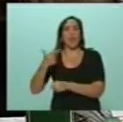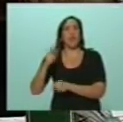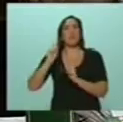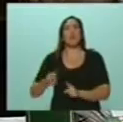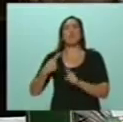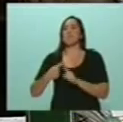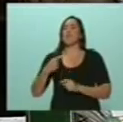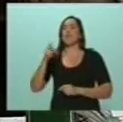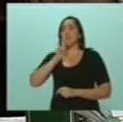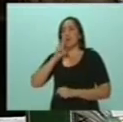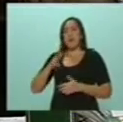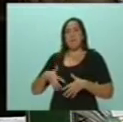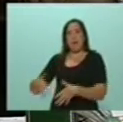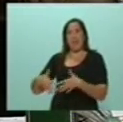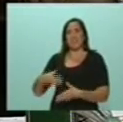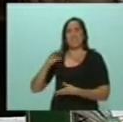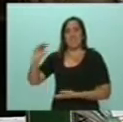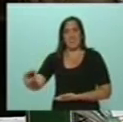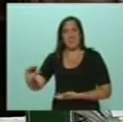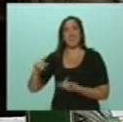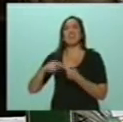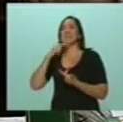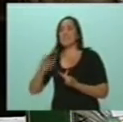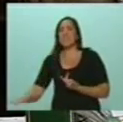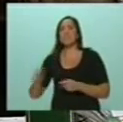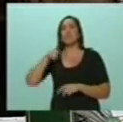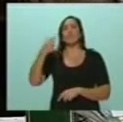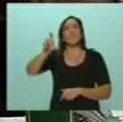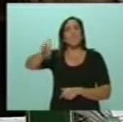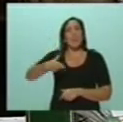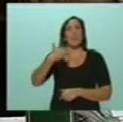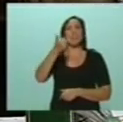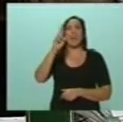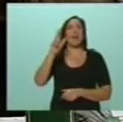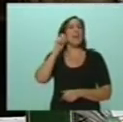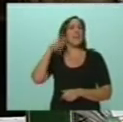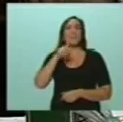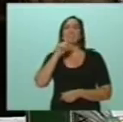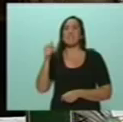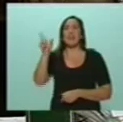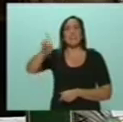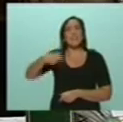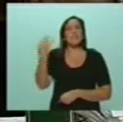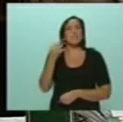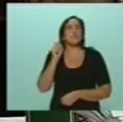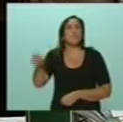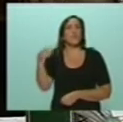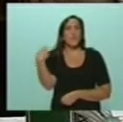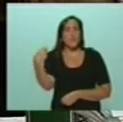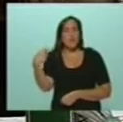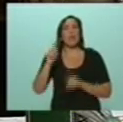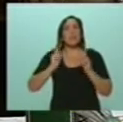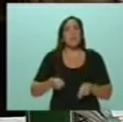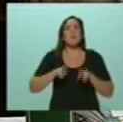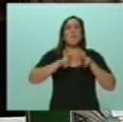universal para embarazadas, a Argenta, la tarjeta de crédito para jubilados, y también al plan Procrear,